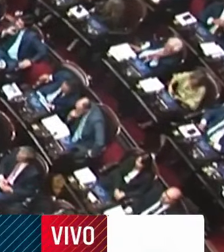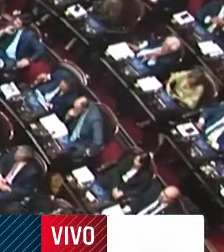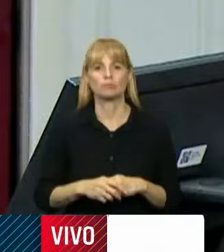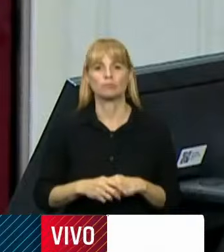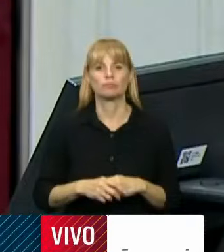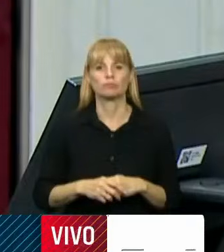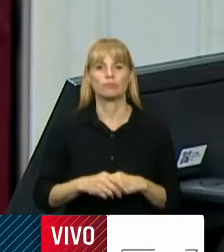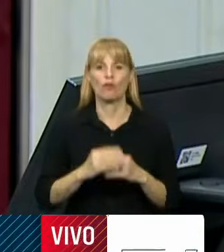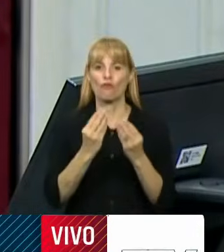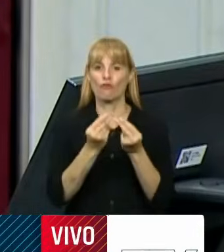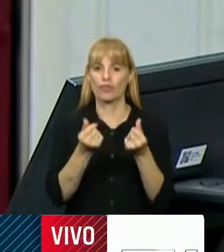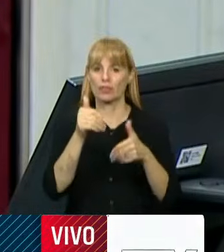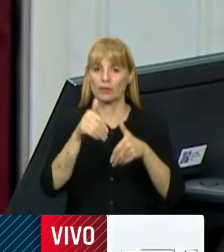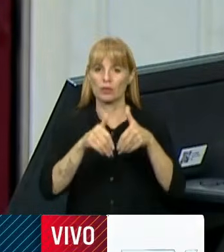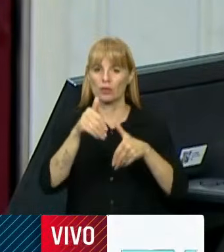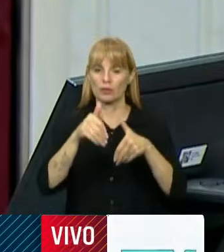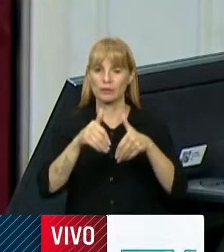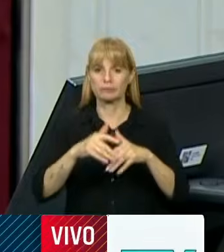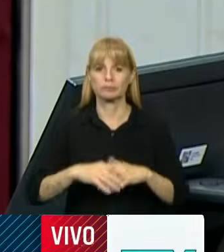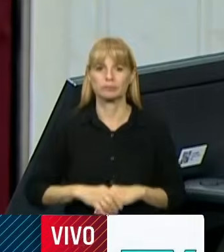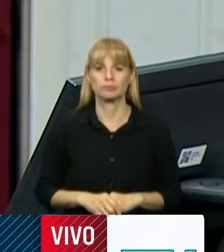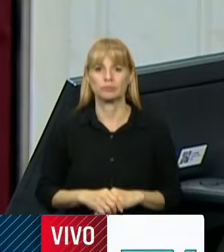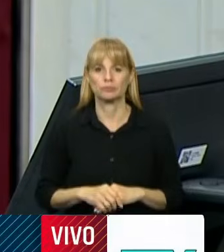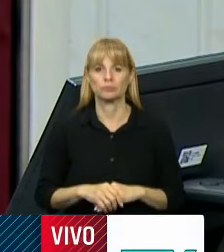Se cierra la votación.